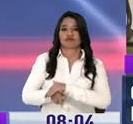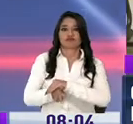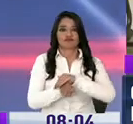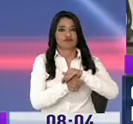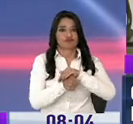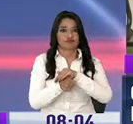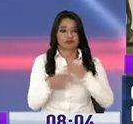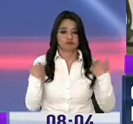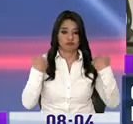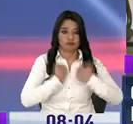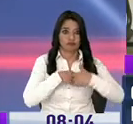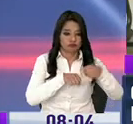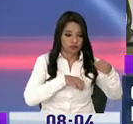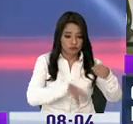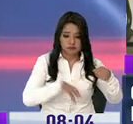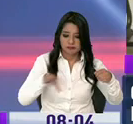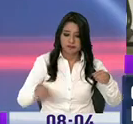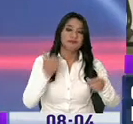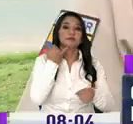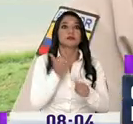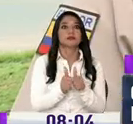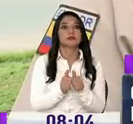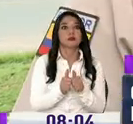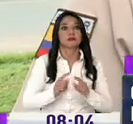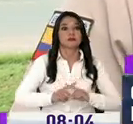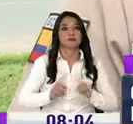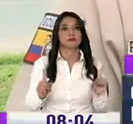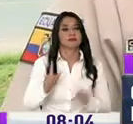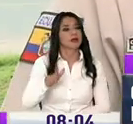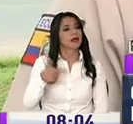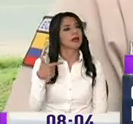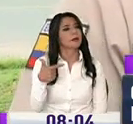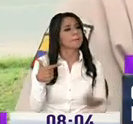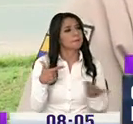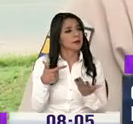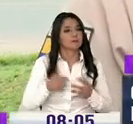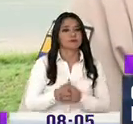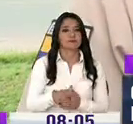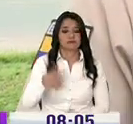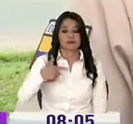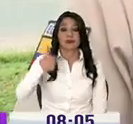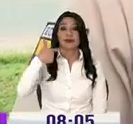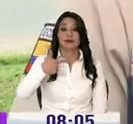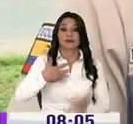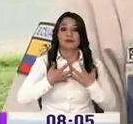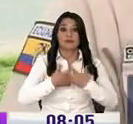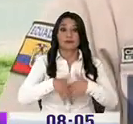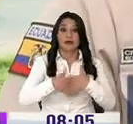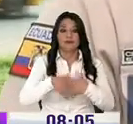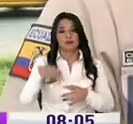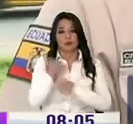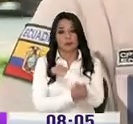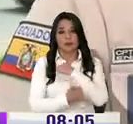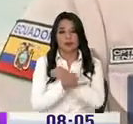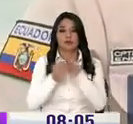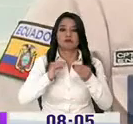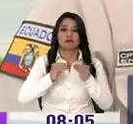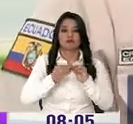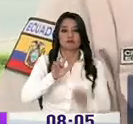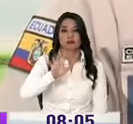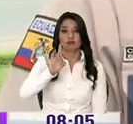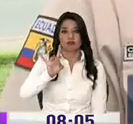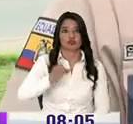en la mochila le encontraron varios celulares. ¿Qué tipo de arma tenía? Un revólver de fabricación extranjera, calibre